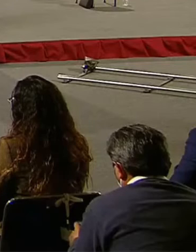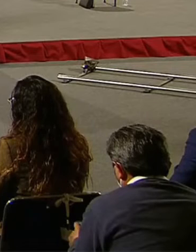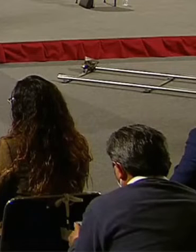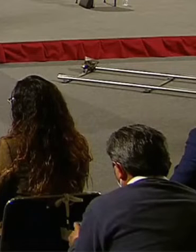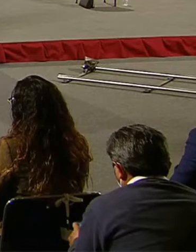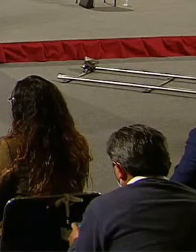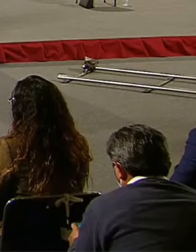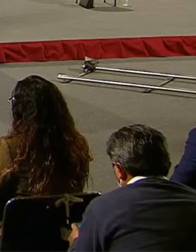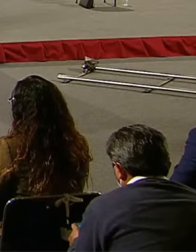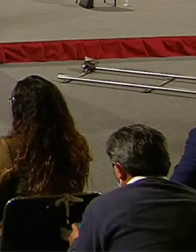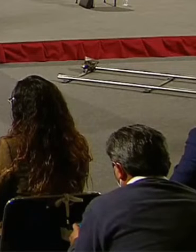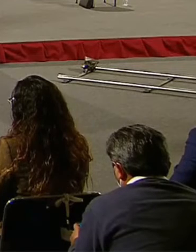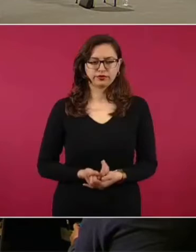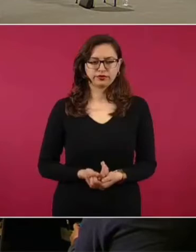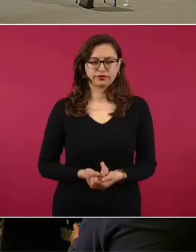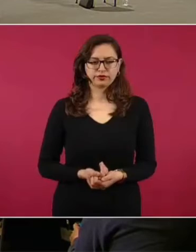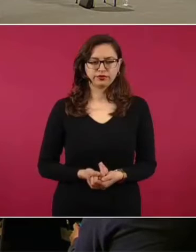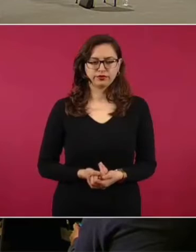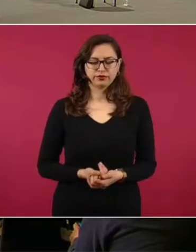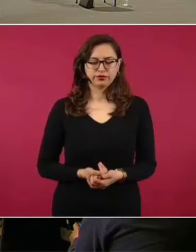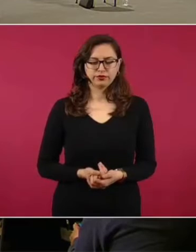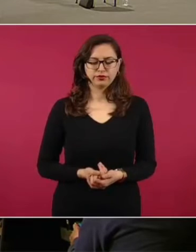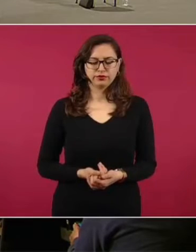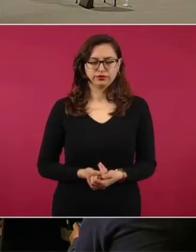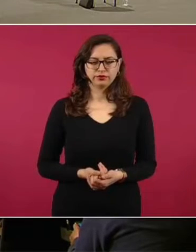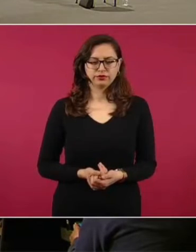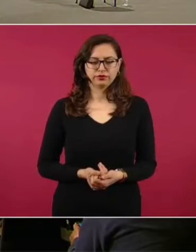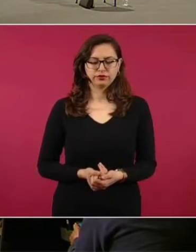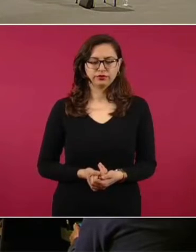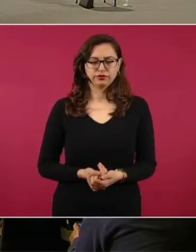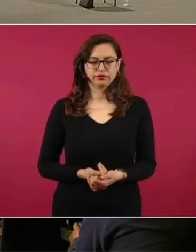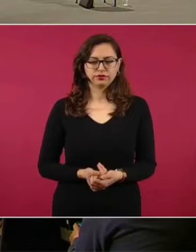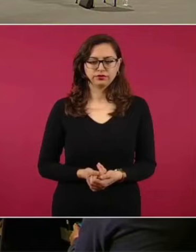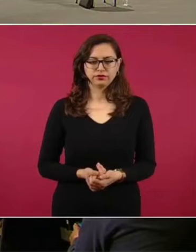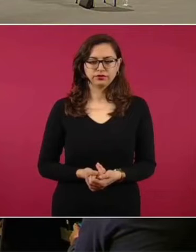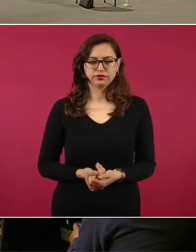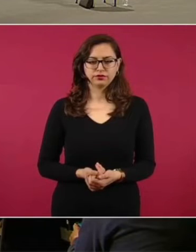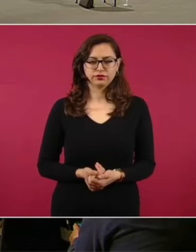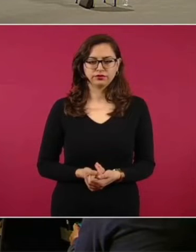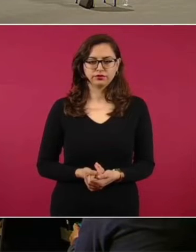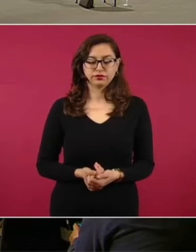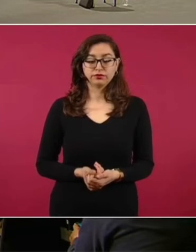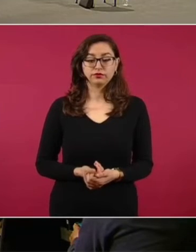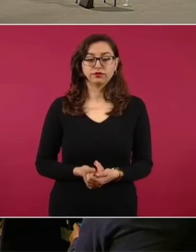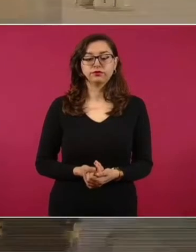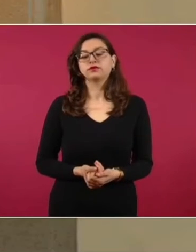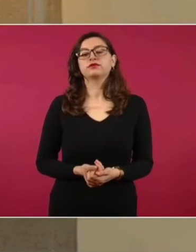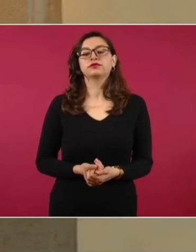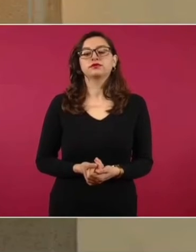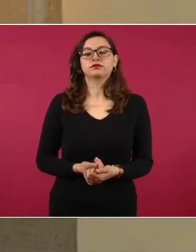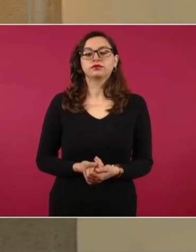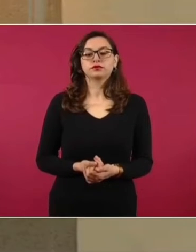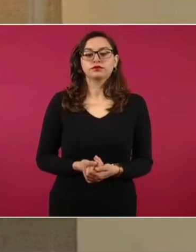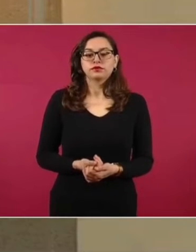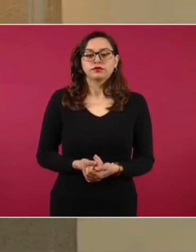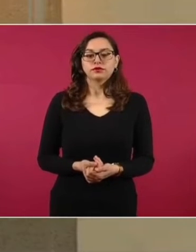Junta Auxiliar de San Salvador, Chachapa. Él, junto con otros,